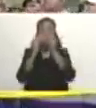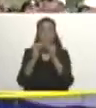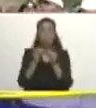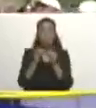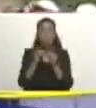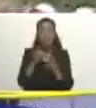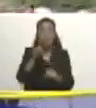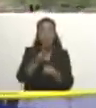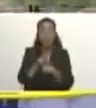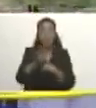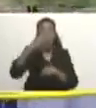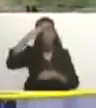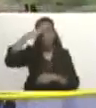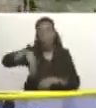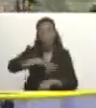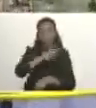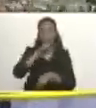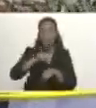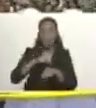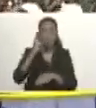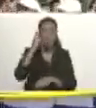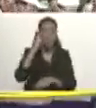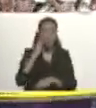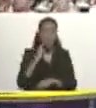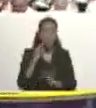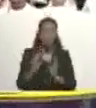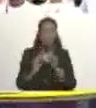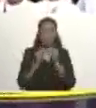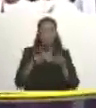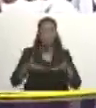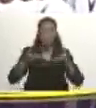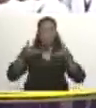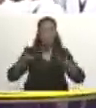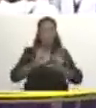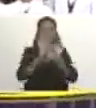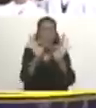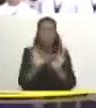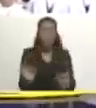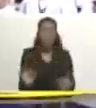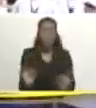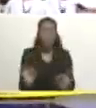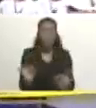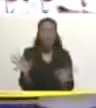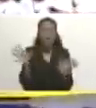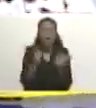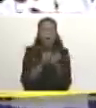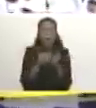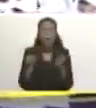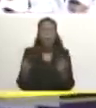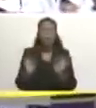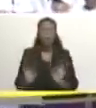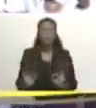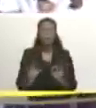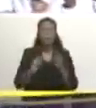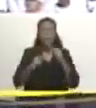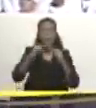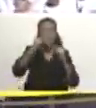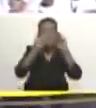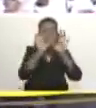General de la Guardia Nacional Bolivariana que ha sido obsequiado al presidente Nicolás Maduro y comandante en